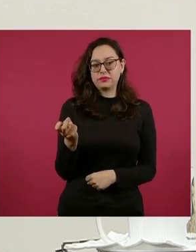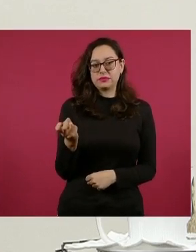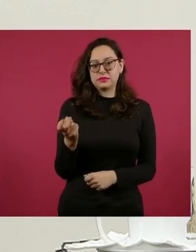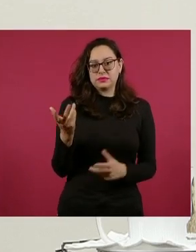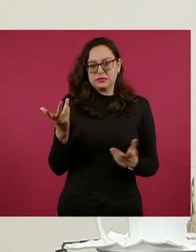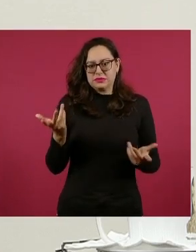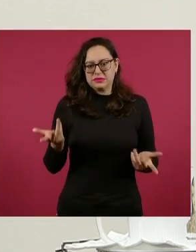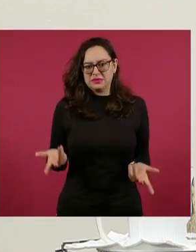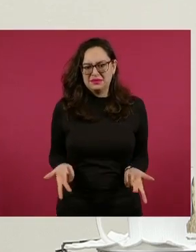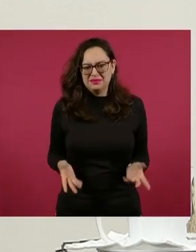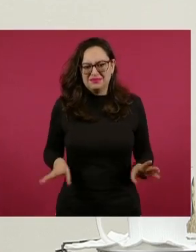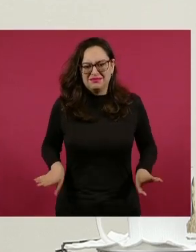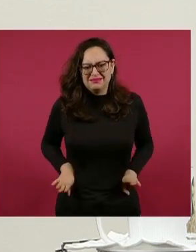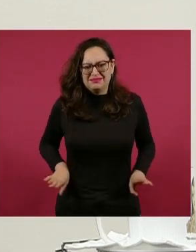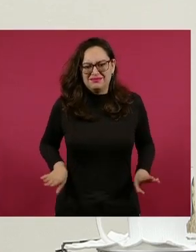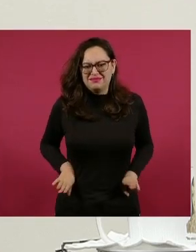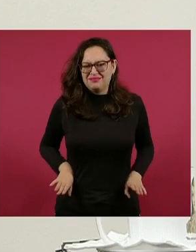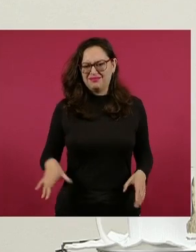ninguna consideración